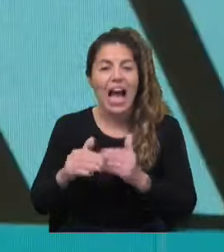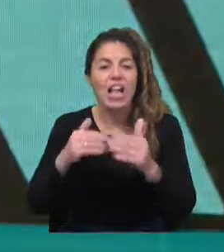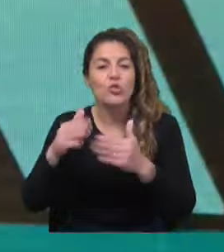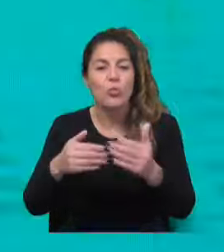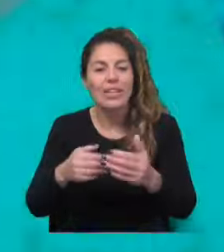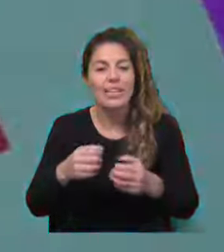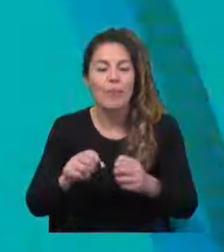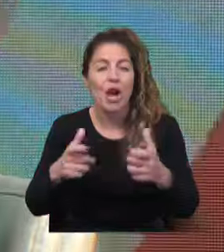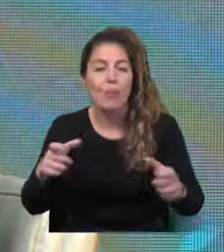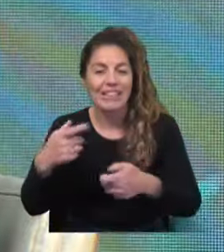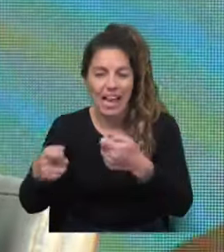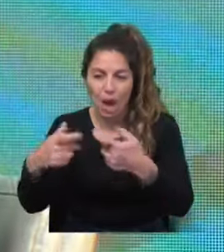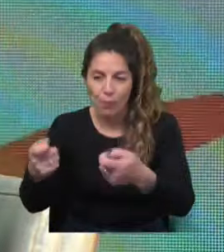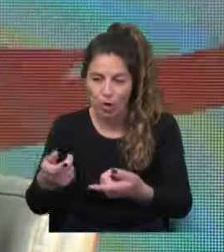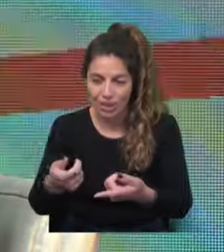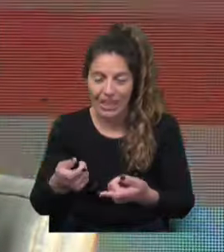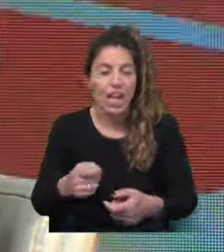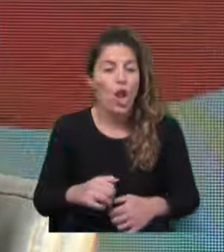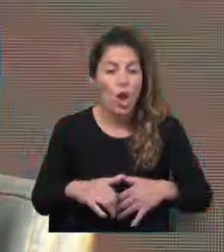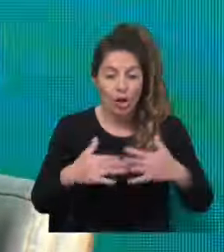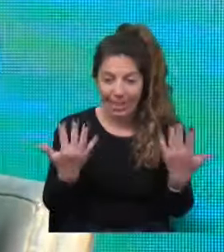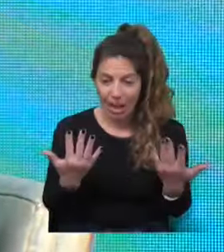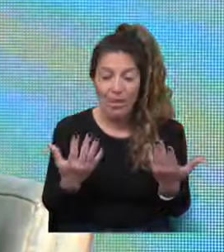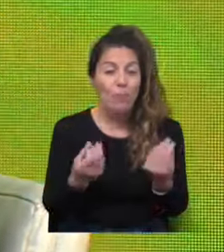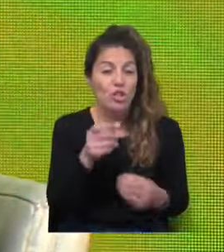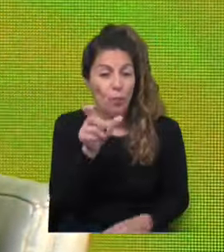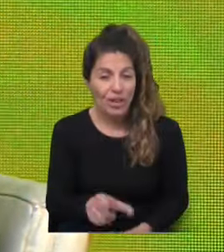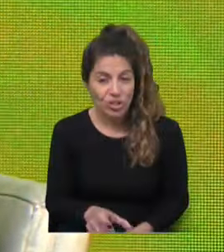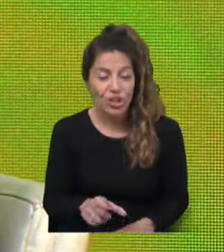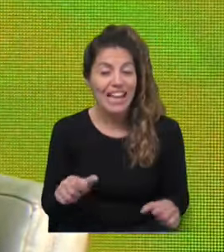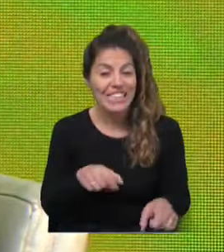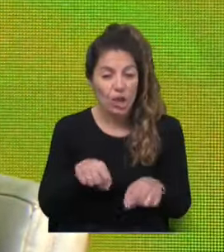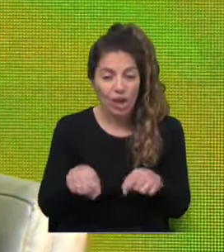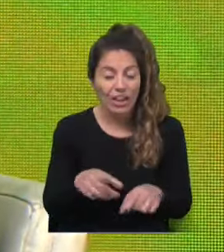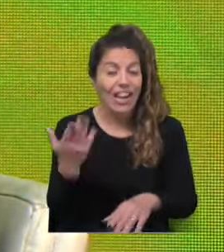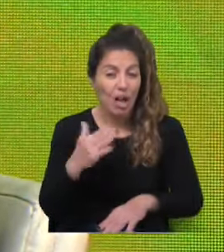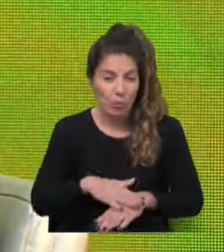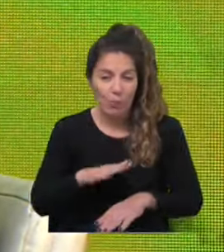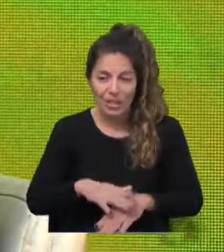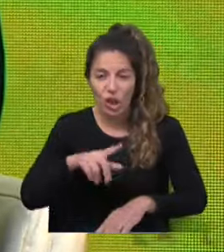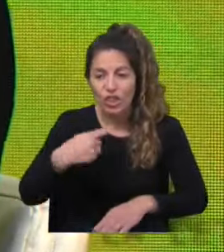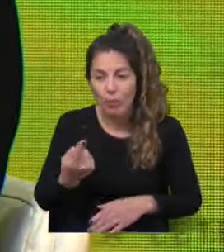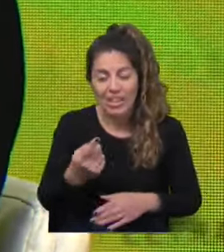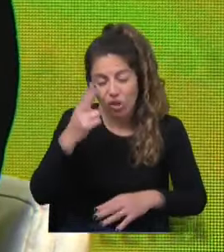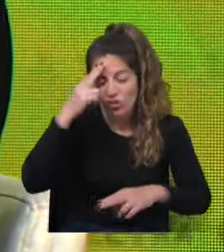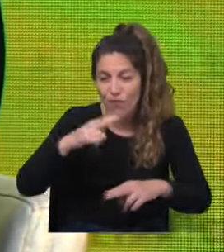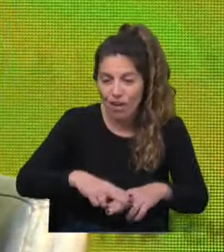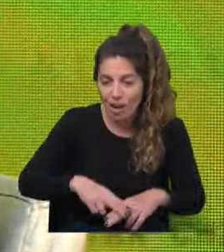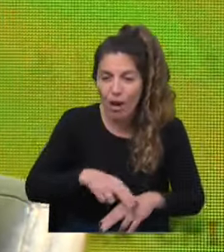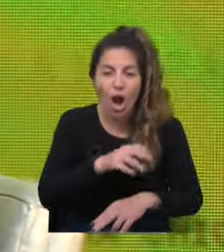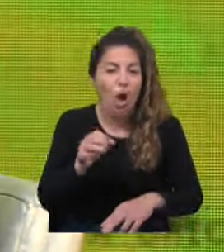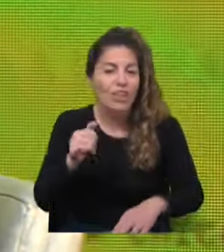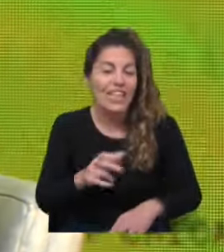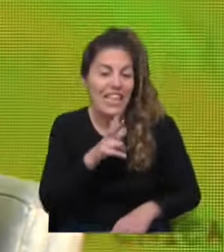Al subir de categoría, sube el aporte. Lo que es muy grave, que por eso que hay muchas personas que hicieron la carrera en su momento y después o se enferman, o